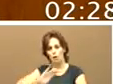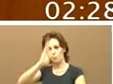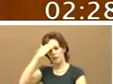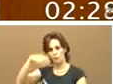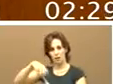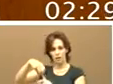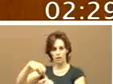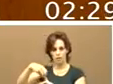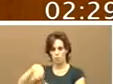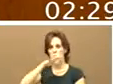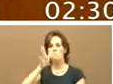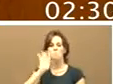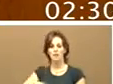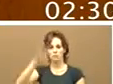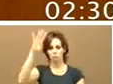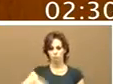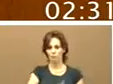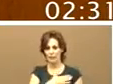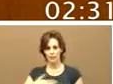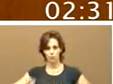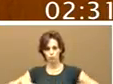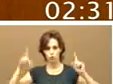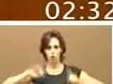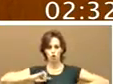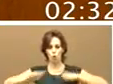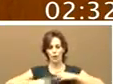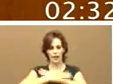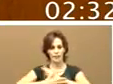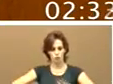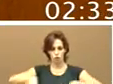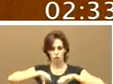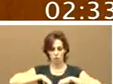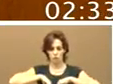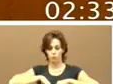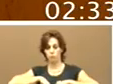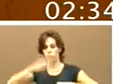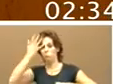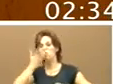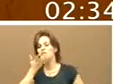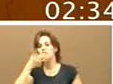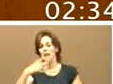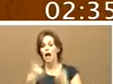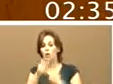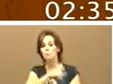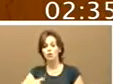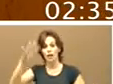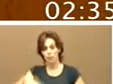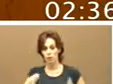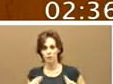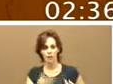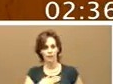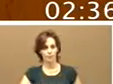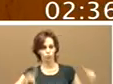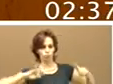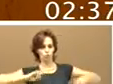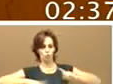proclama soberanista instada por algunos dirigentes catalanes. Nos parece importante que